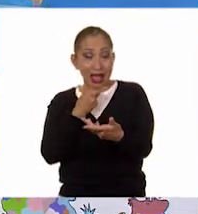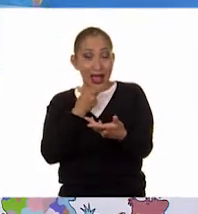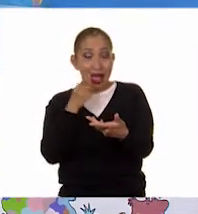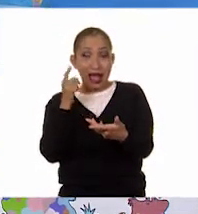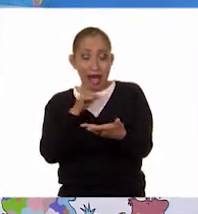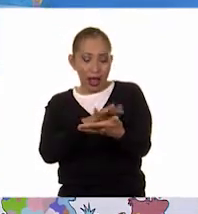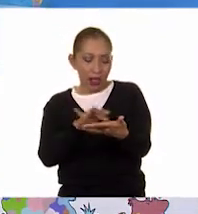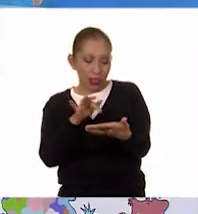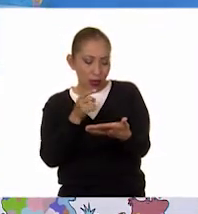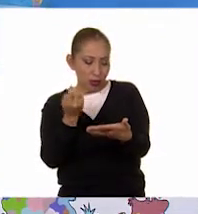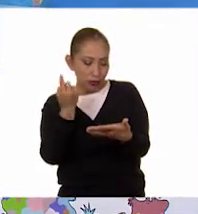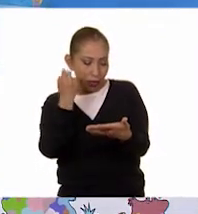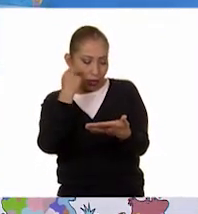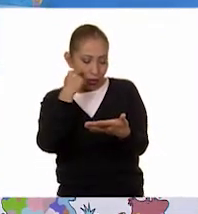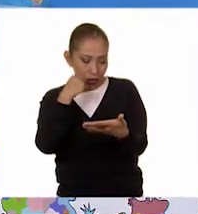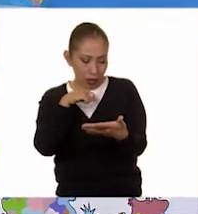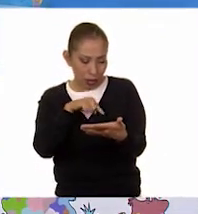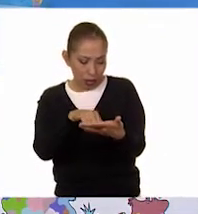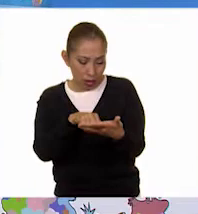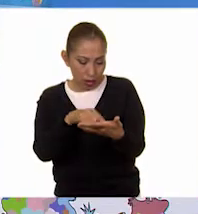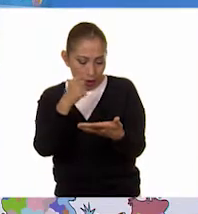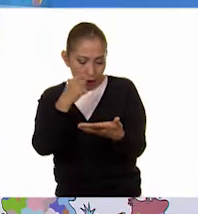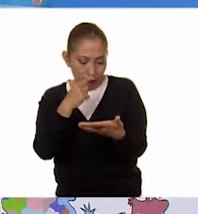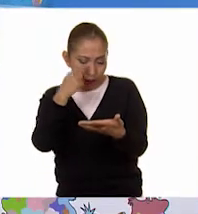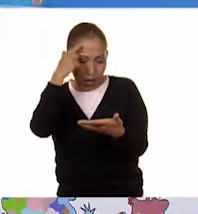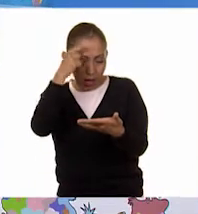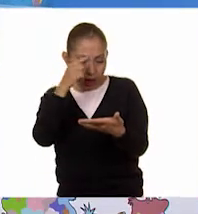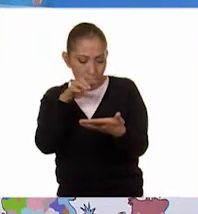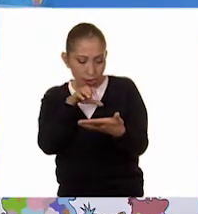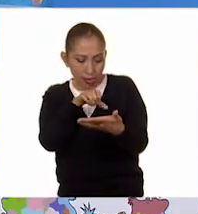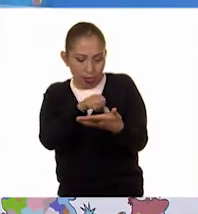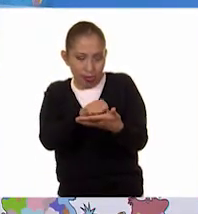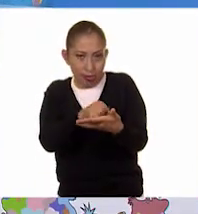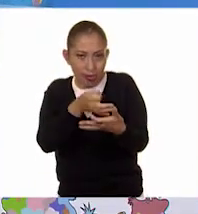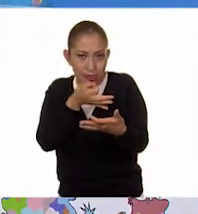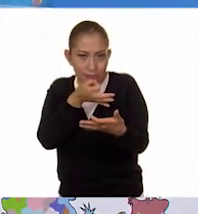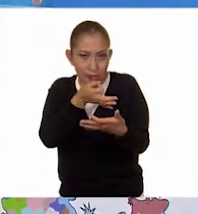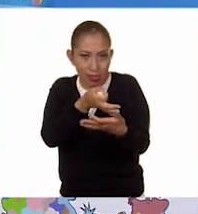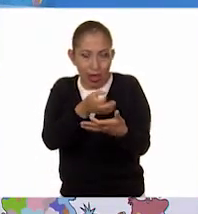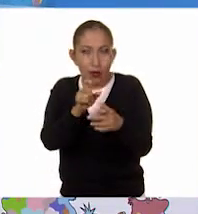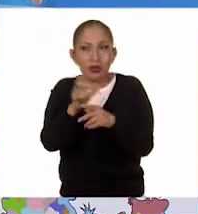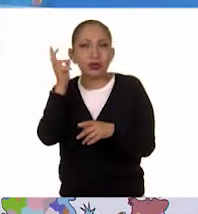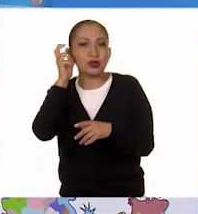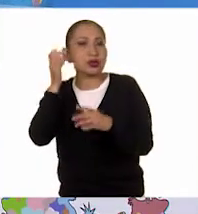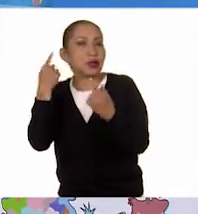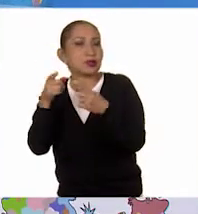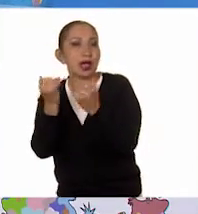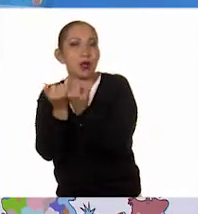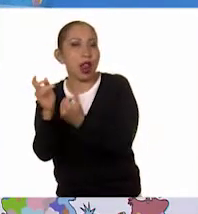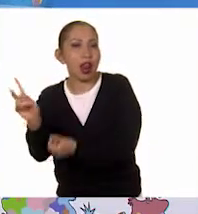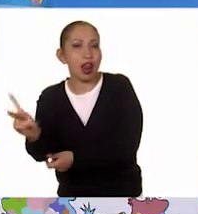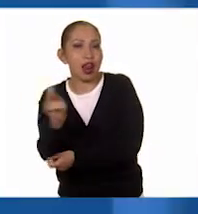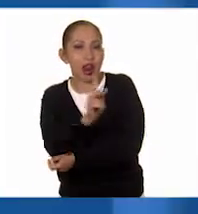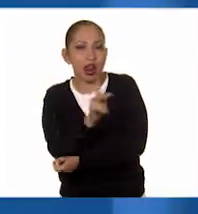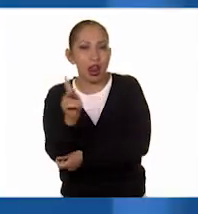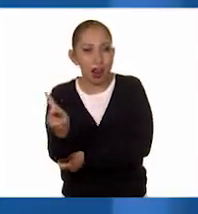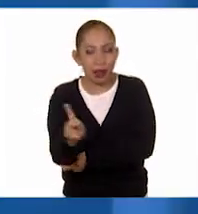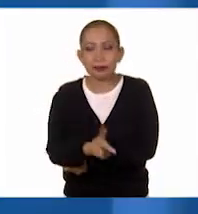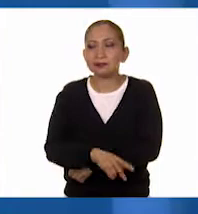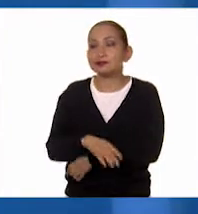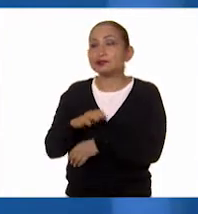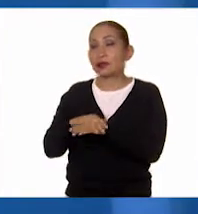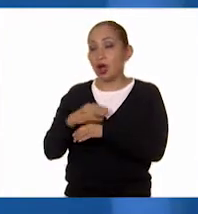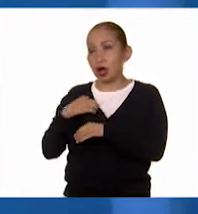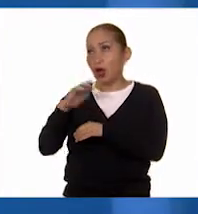sensación perceptiva especial que fácilmente puede atraparnos, como cuando escuchamos música. Sí, en